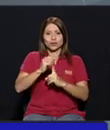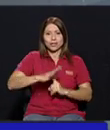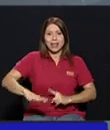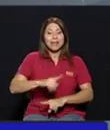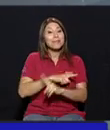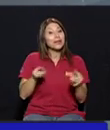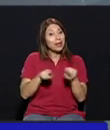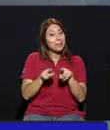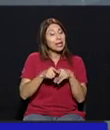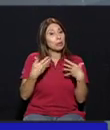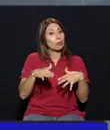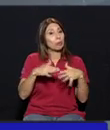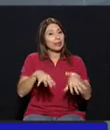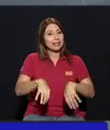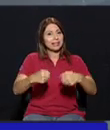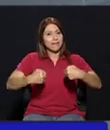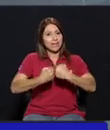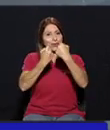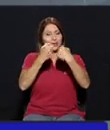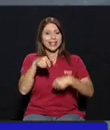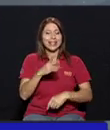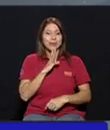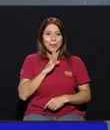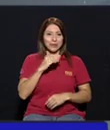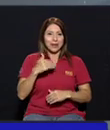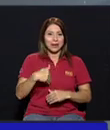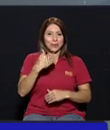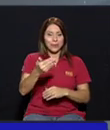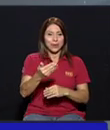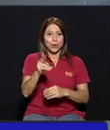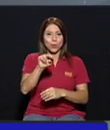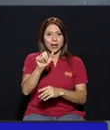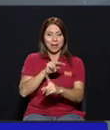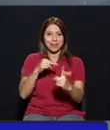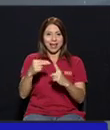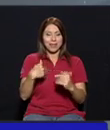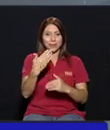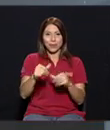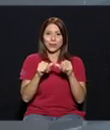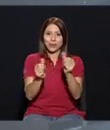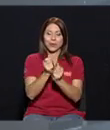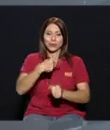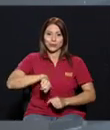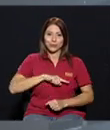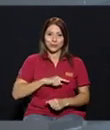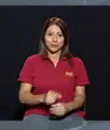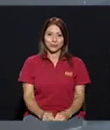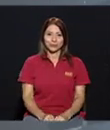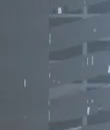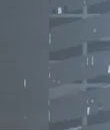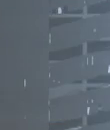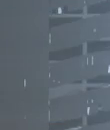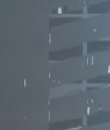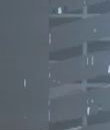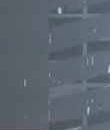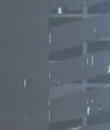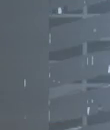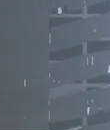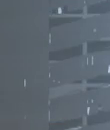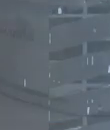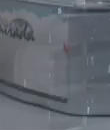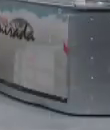sociedad, pero también tiene muchos desafíos. De eso vamos a hablar en una mirada en el siguiente bloque. Quédese con nosotros que vamos a una pausa.